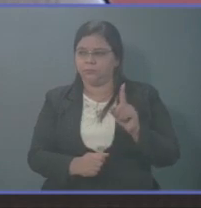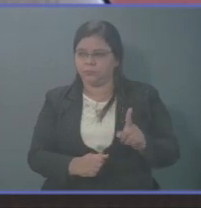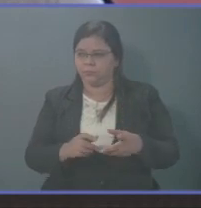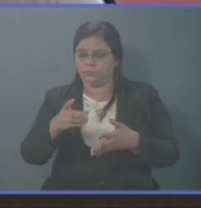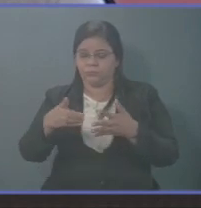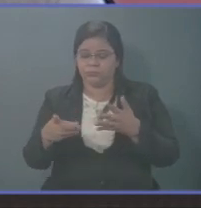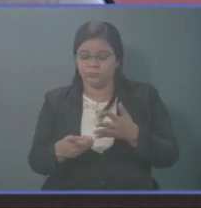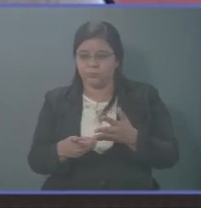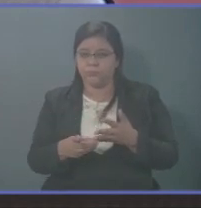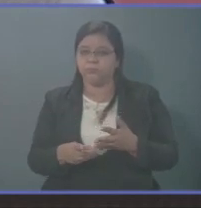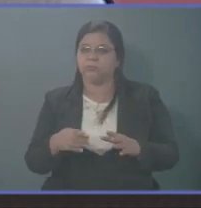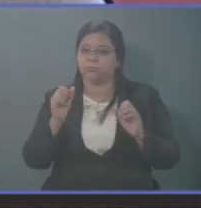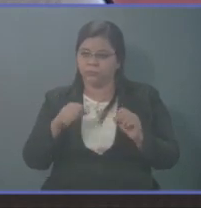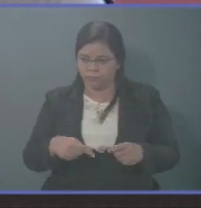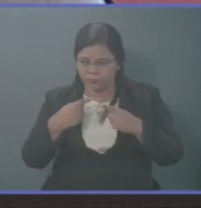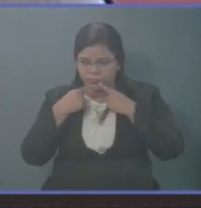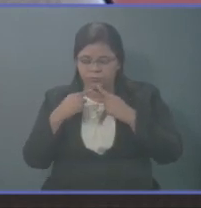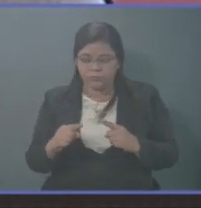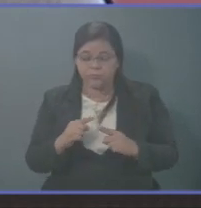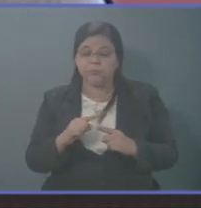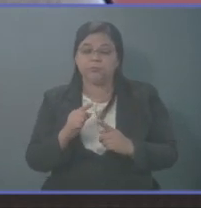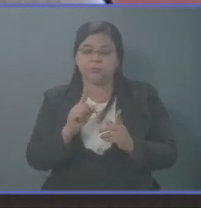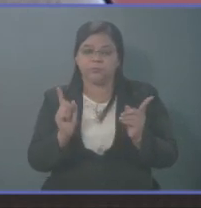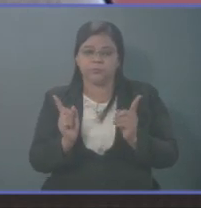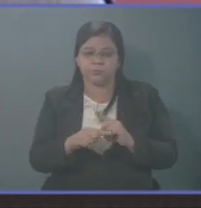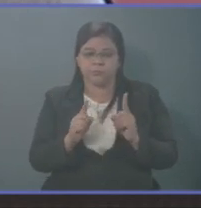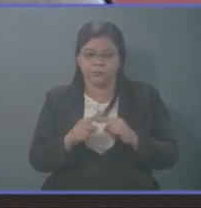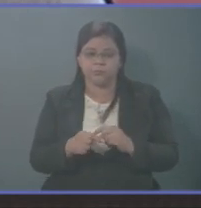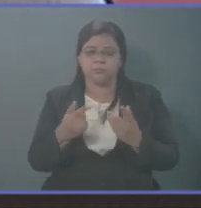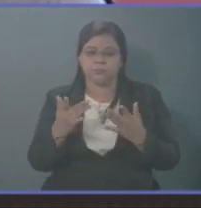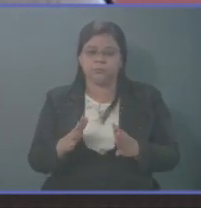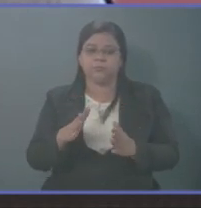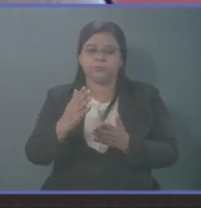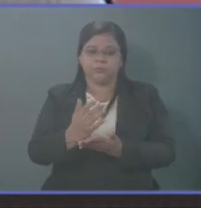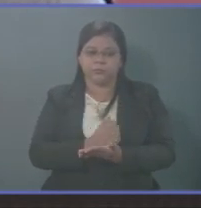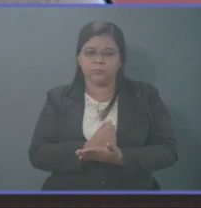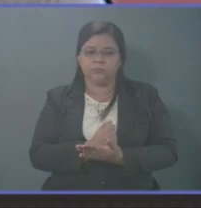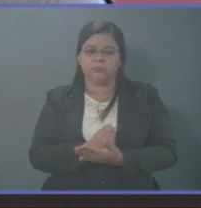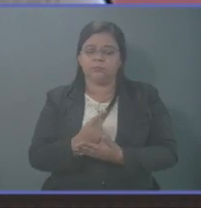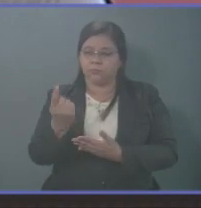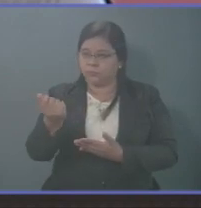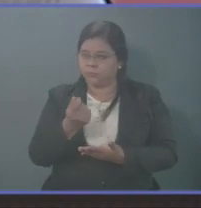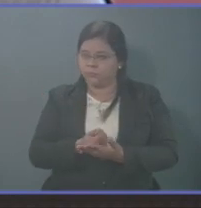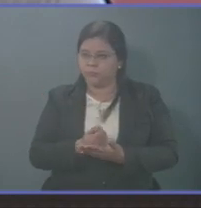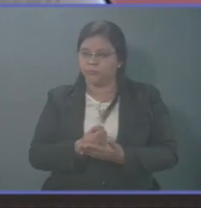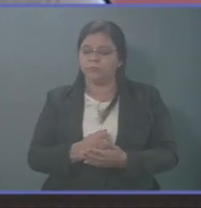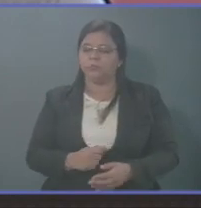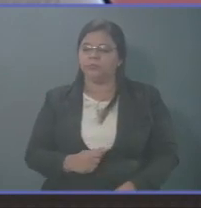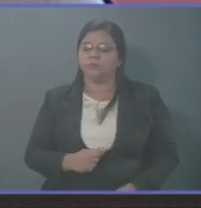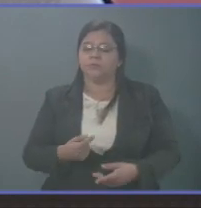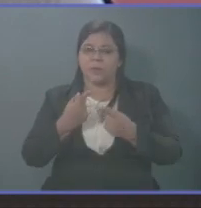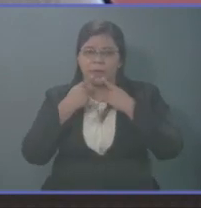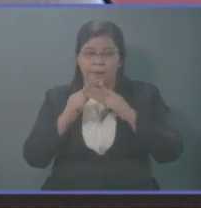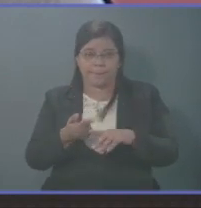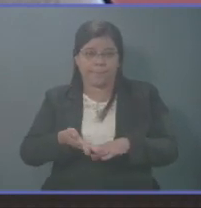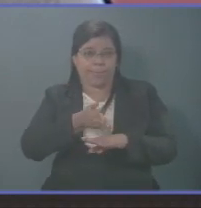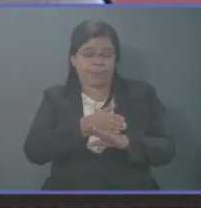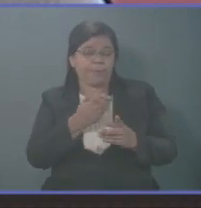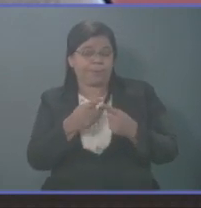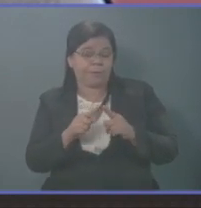decreto declaraciones modificatorias mediante la cual disminuyan el remanente o excedente declarado, con